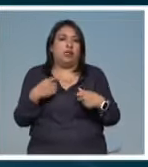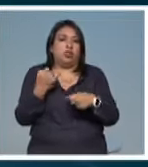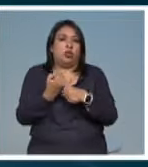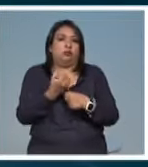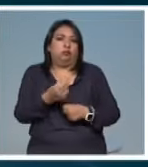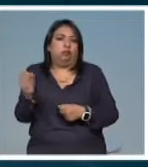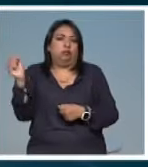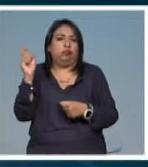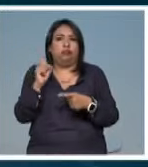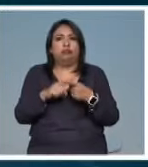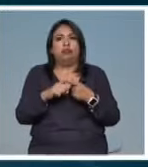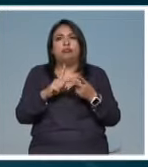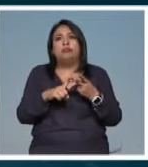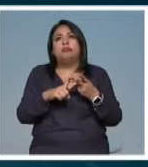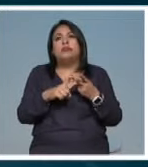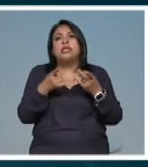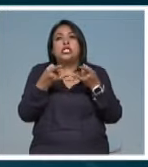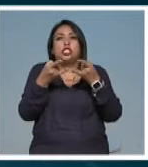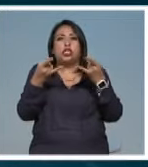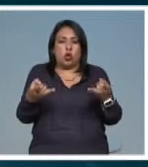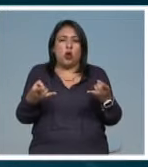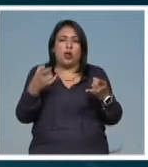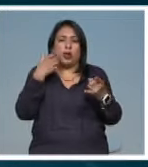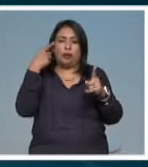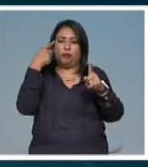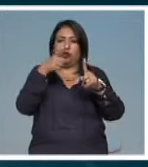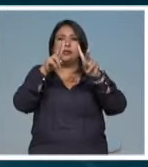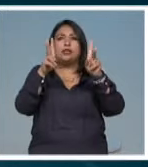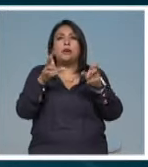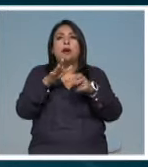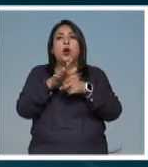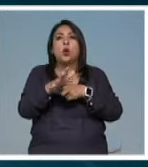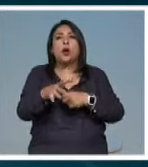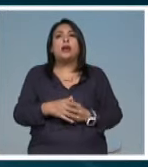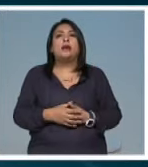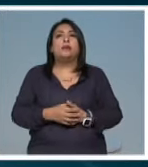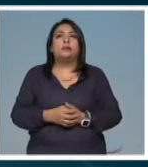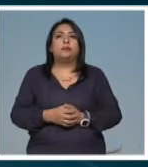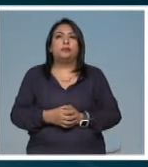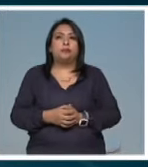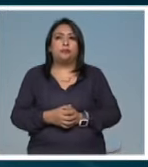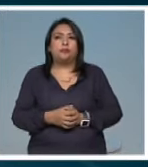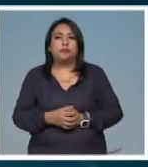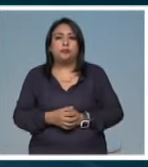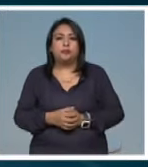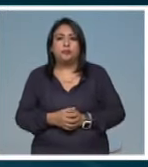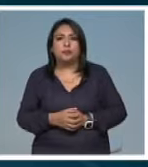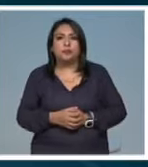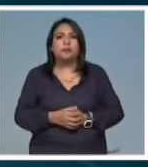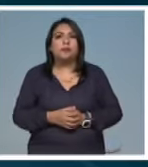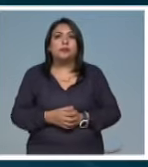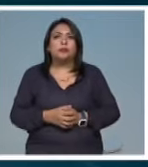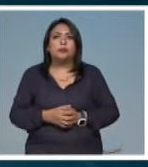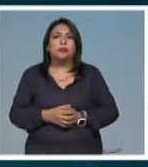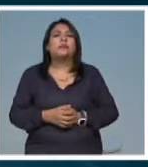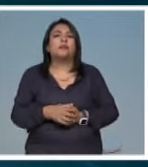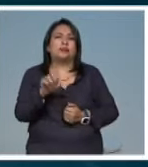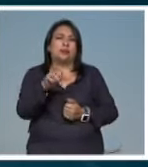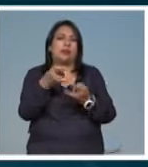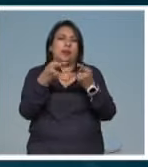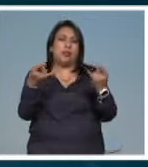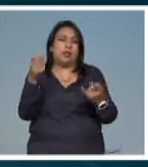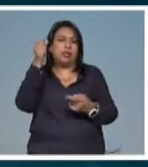personajes, hablando de historia, vamos a platicar acerca de una pieza que se aboca a la